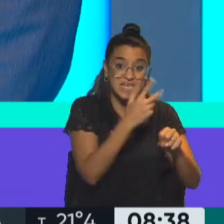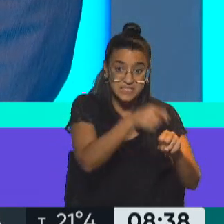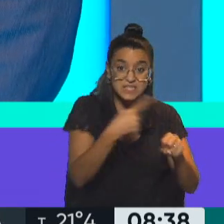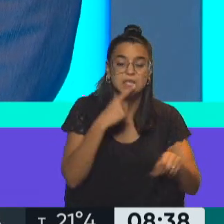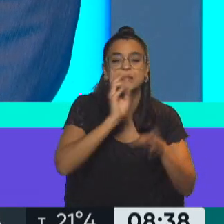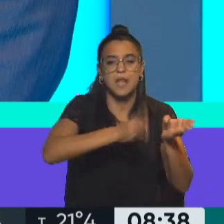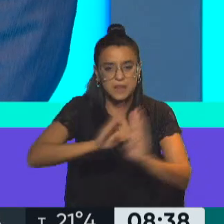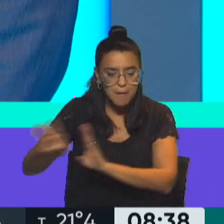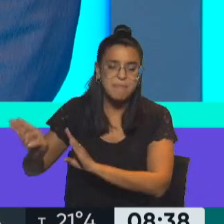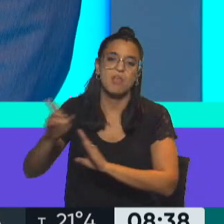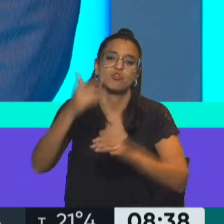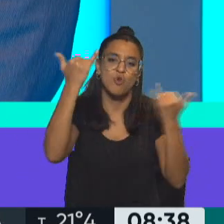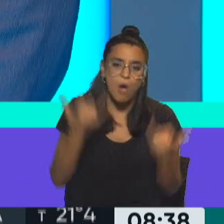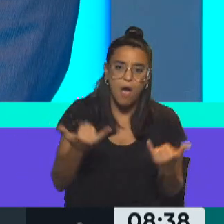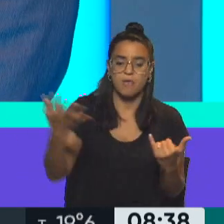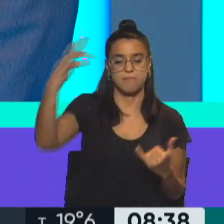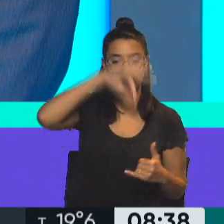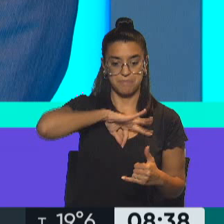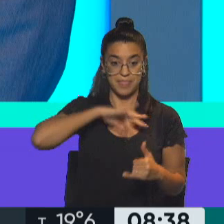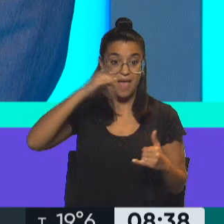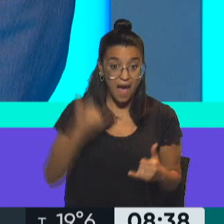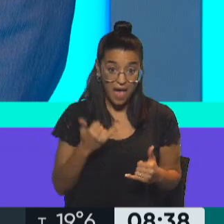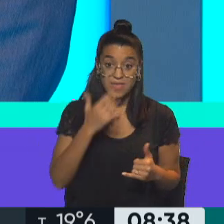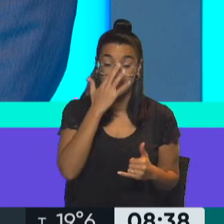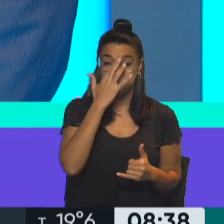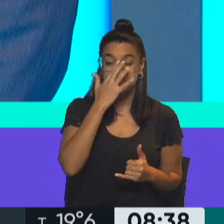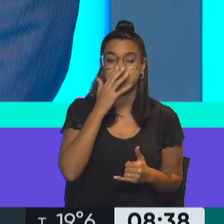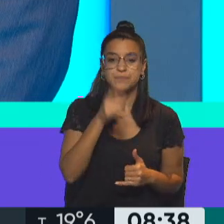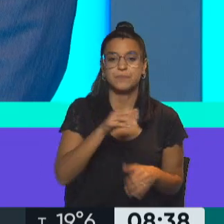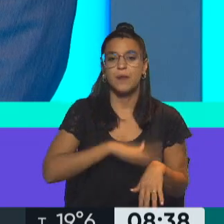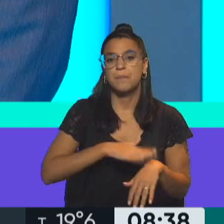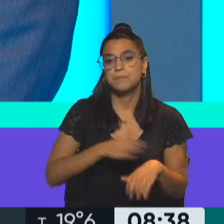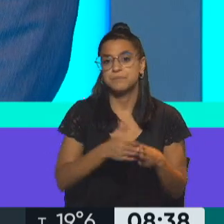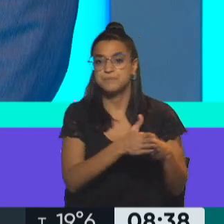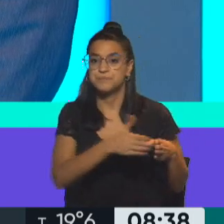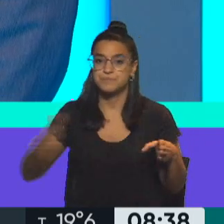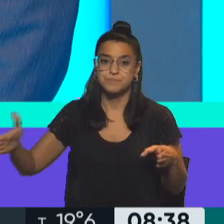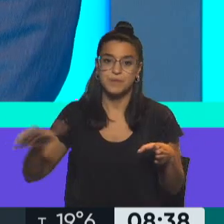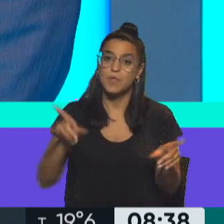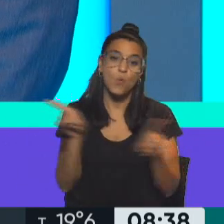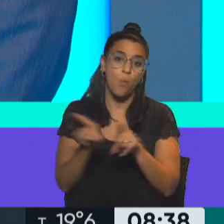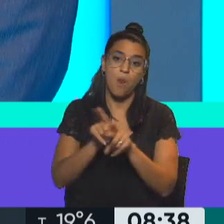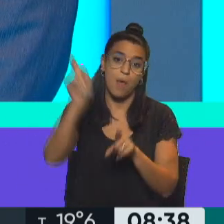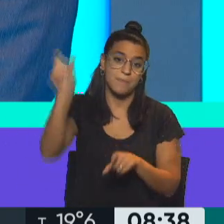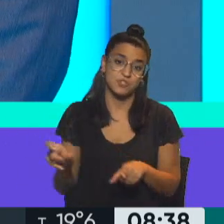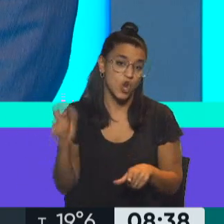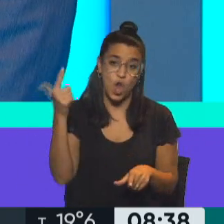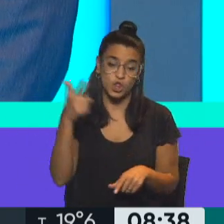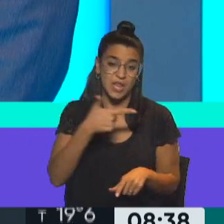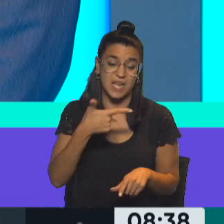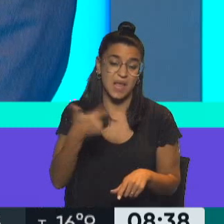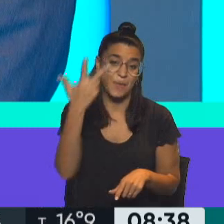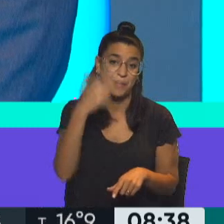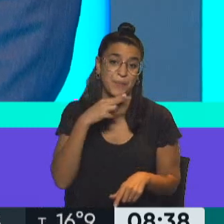en tratamiento y que tiene la carga viral indetectable la esperanza de vida la expectativa de vida es igual a la de una persona que no tiene vida